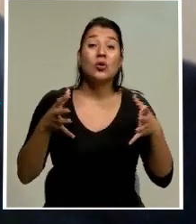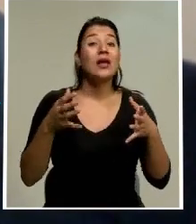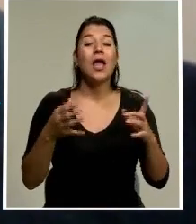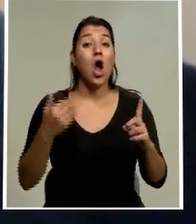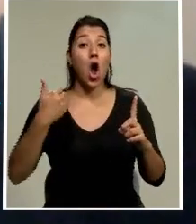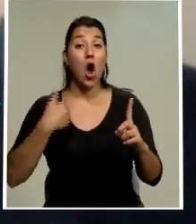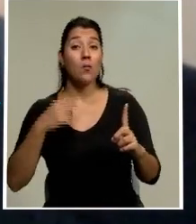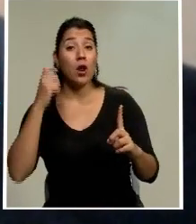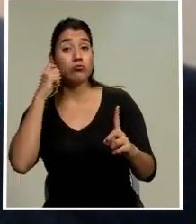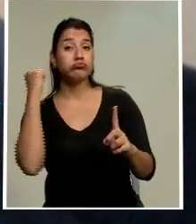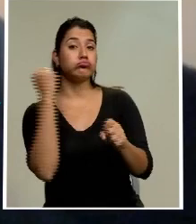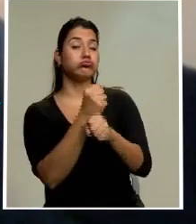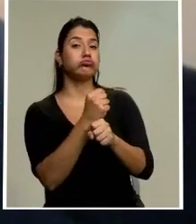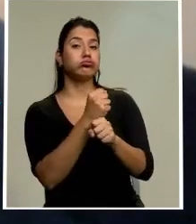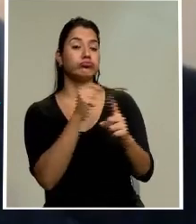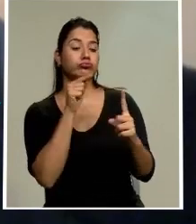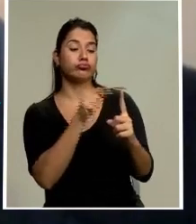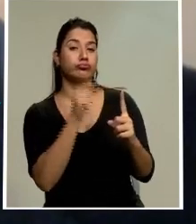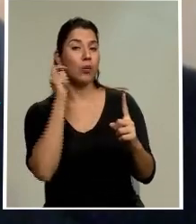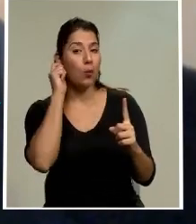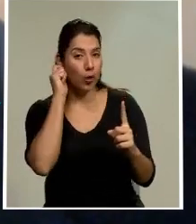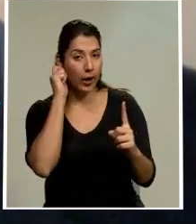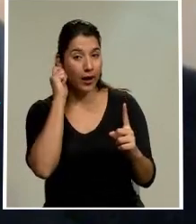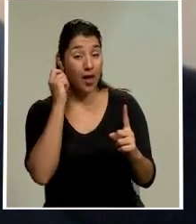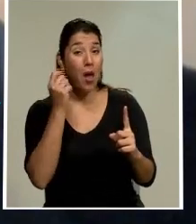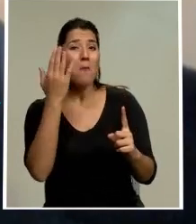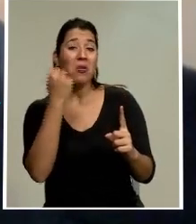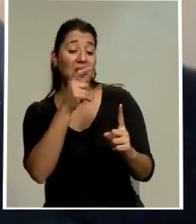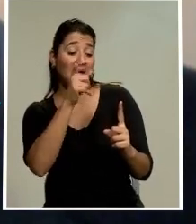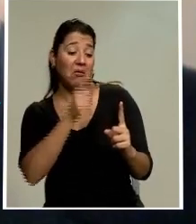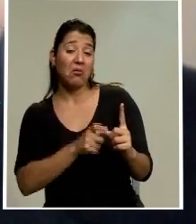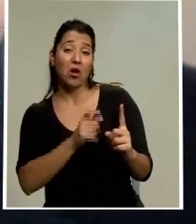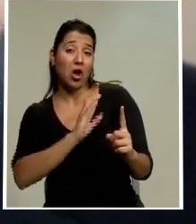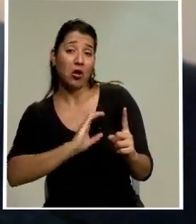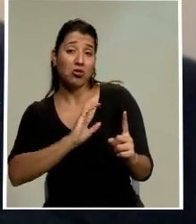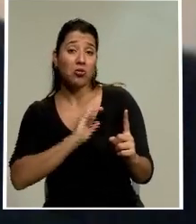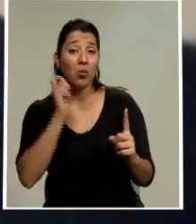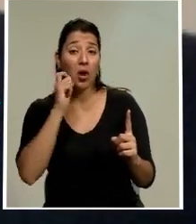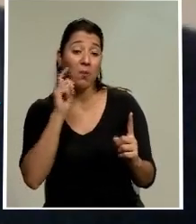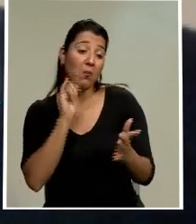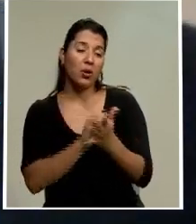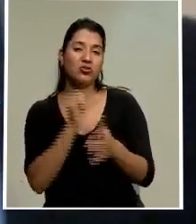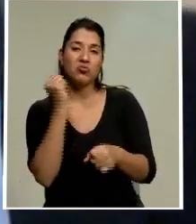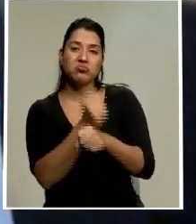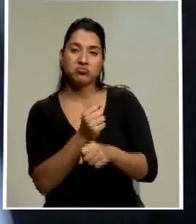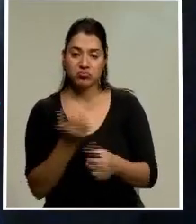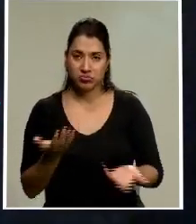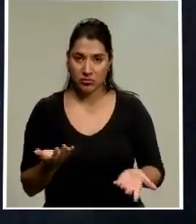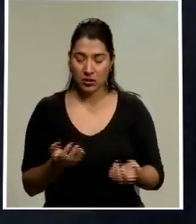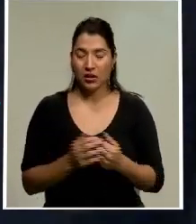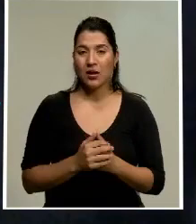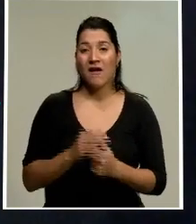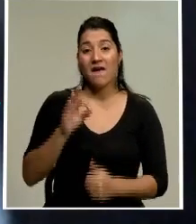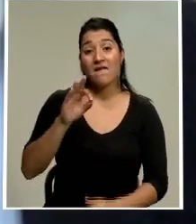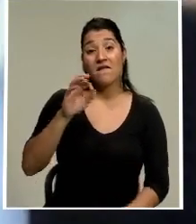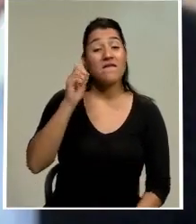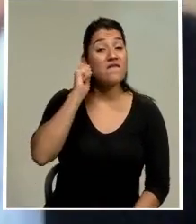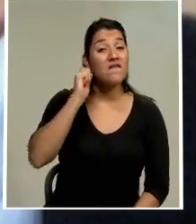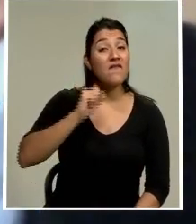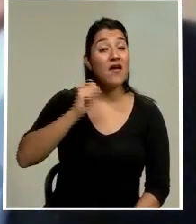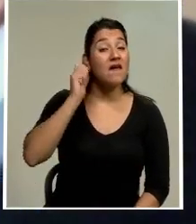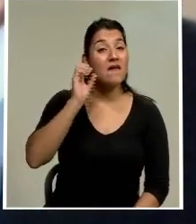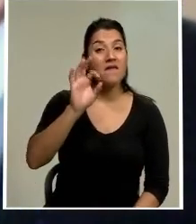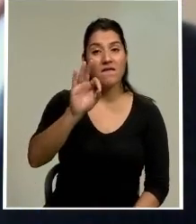los homicidios de mujeres por su condición de mujeres. La pregunta es, ¿deben